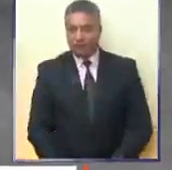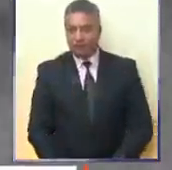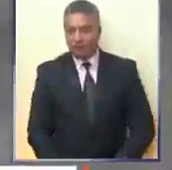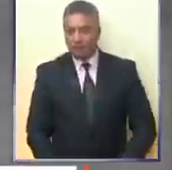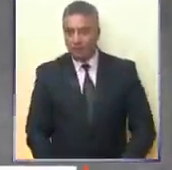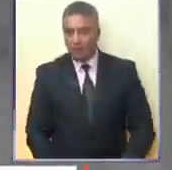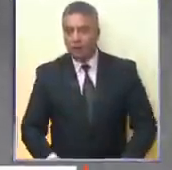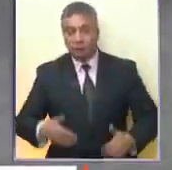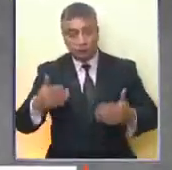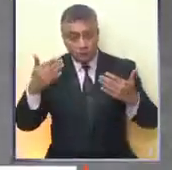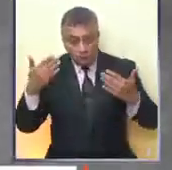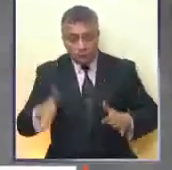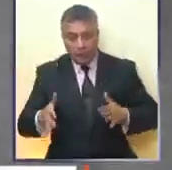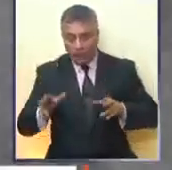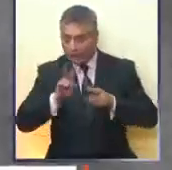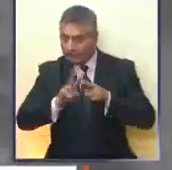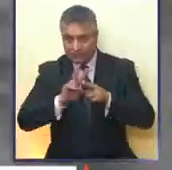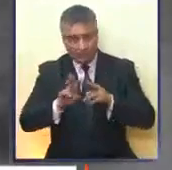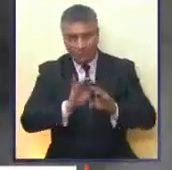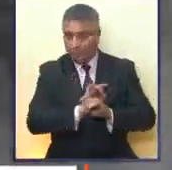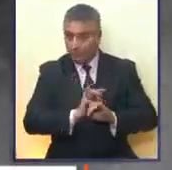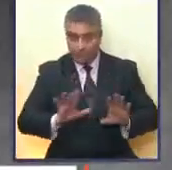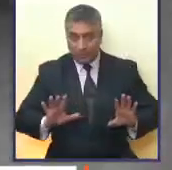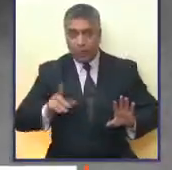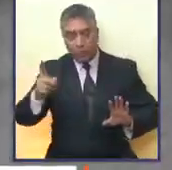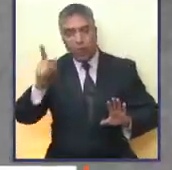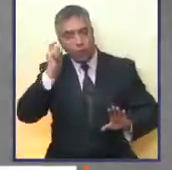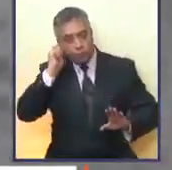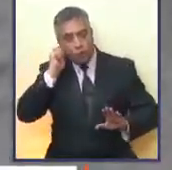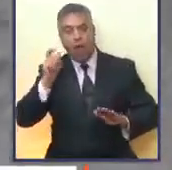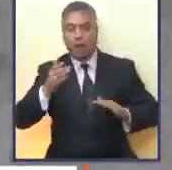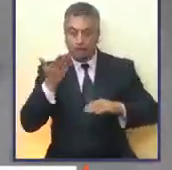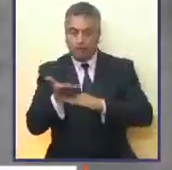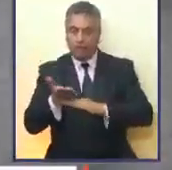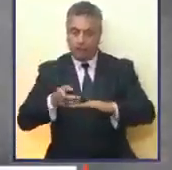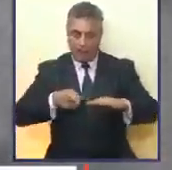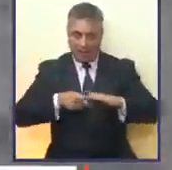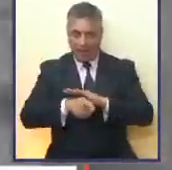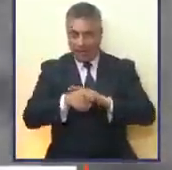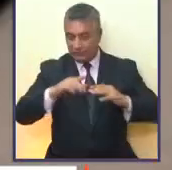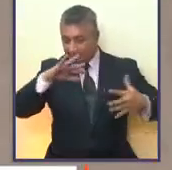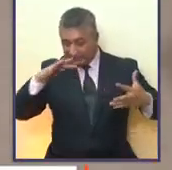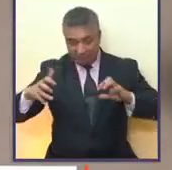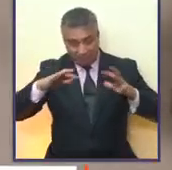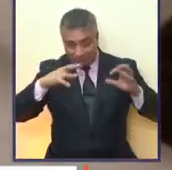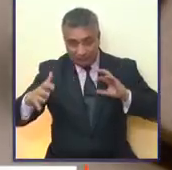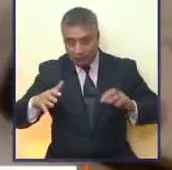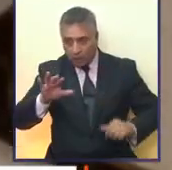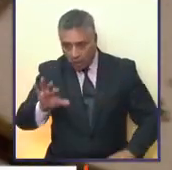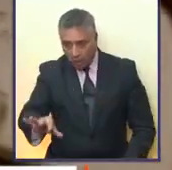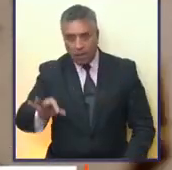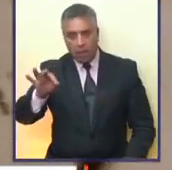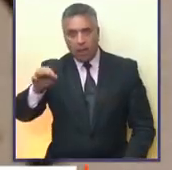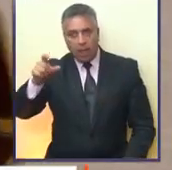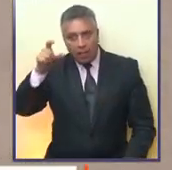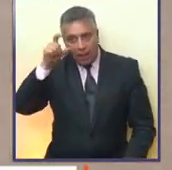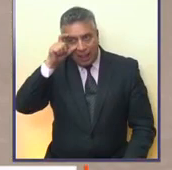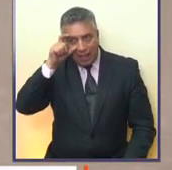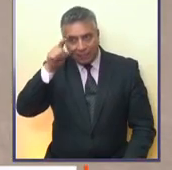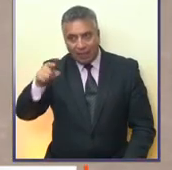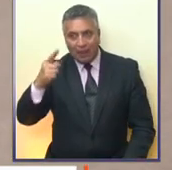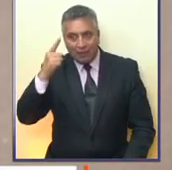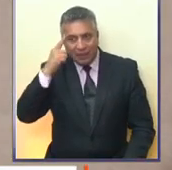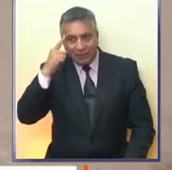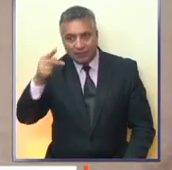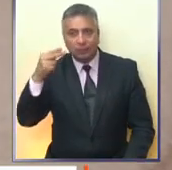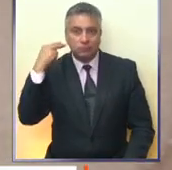Una vez que el incendio terminó, una mujer pidió ingresar al palacio. Entre escombros encontró este lente que según se cree perteneció